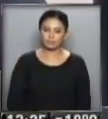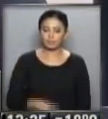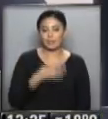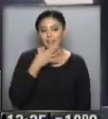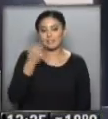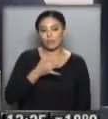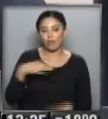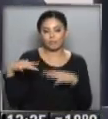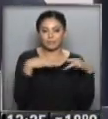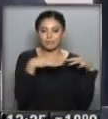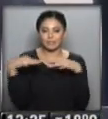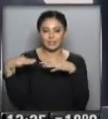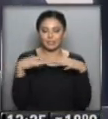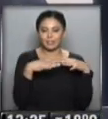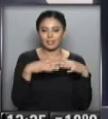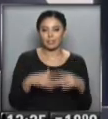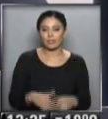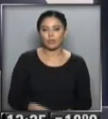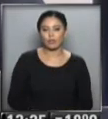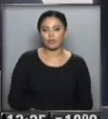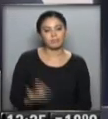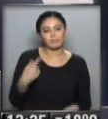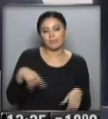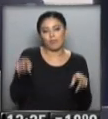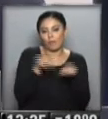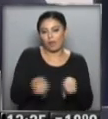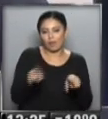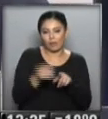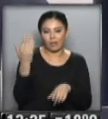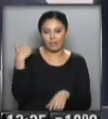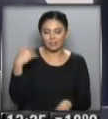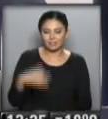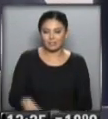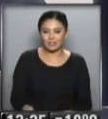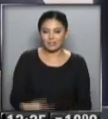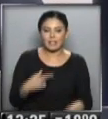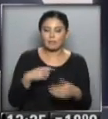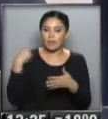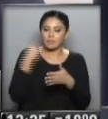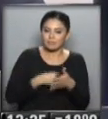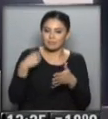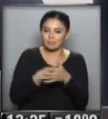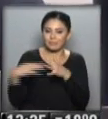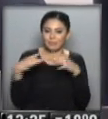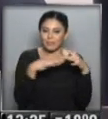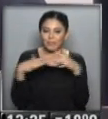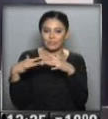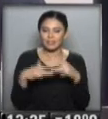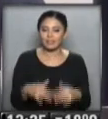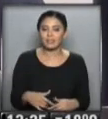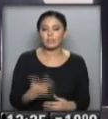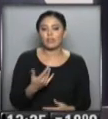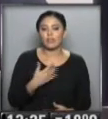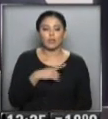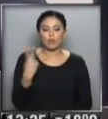Seguramente va a ser un partido como han sido los clásicos de estos últimos tiempos, siempre muy luchado, muy peleado, creo